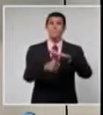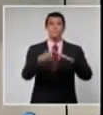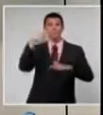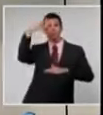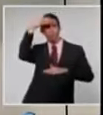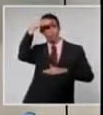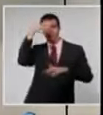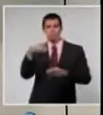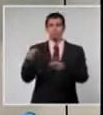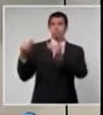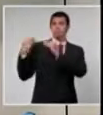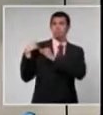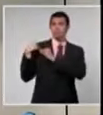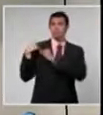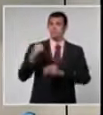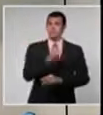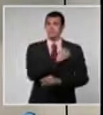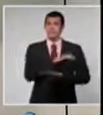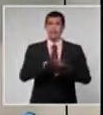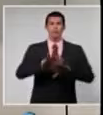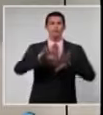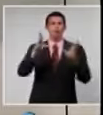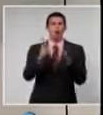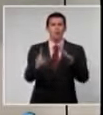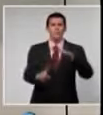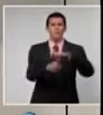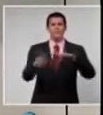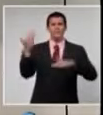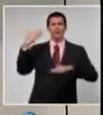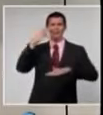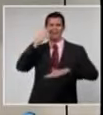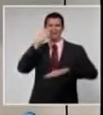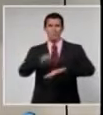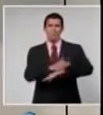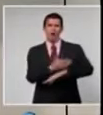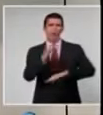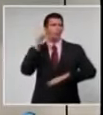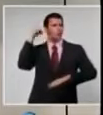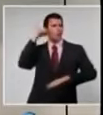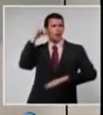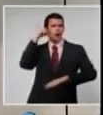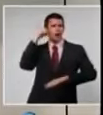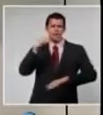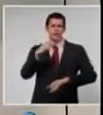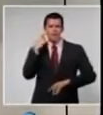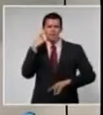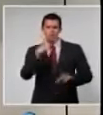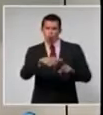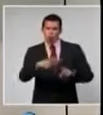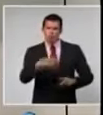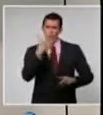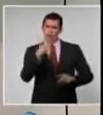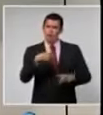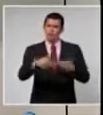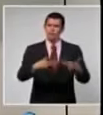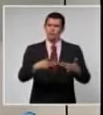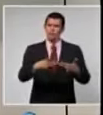méritos propios o, llegado a este punto, desastres propios, según el cristal por donde se mire. La realidad es que una vez